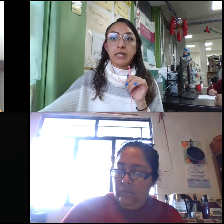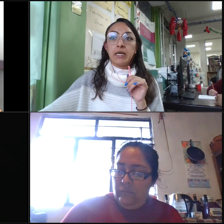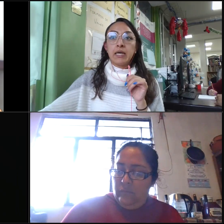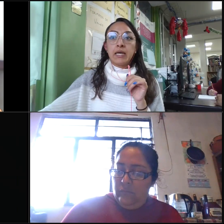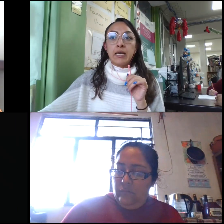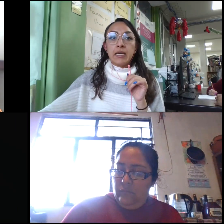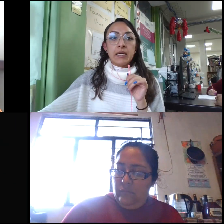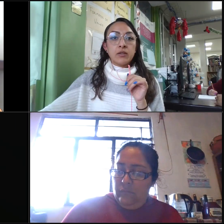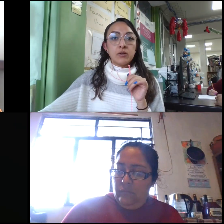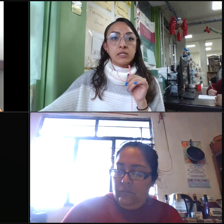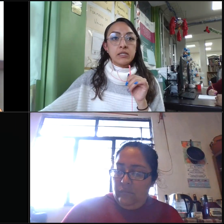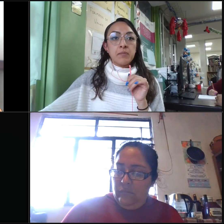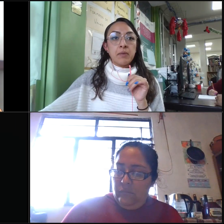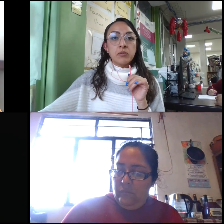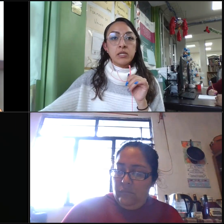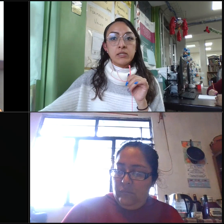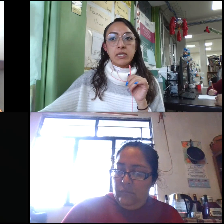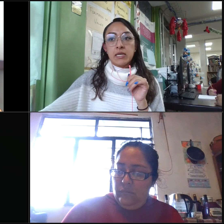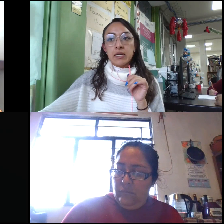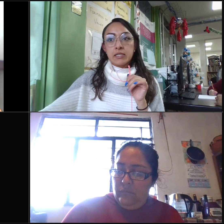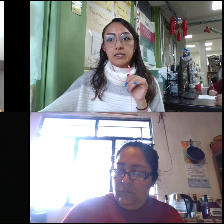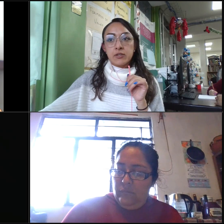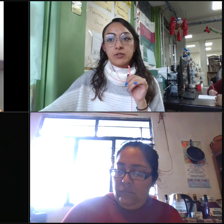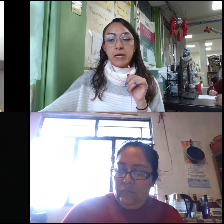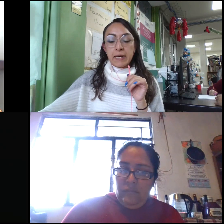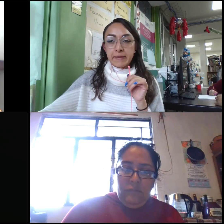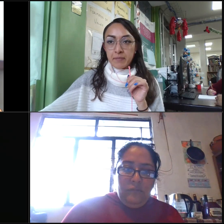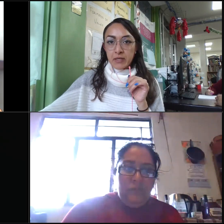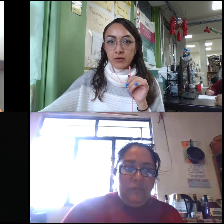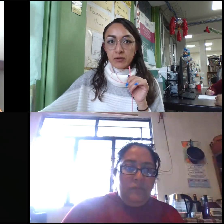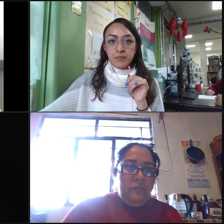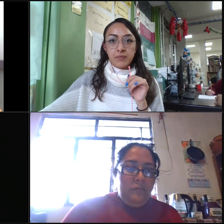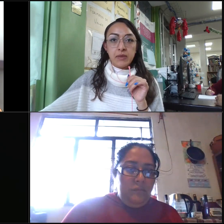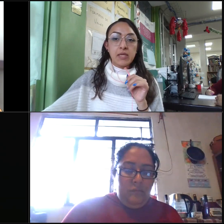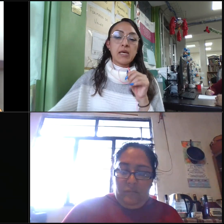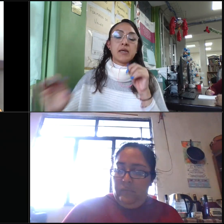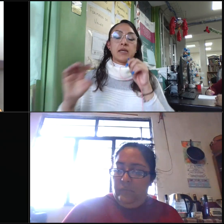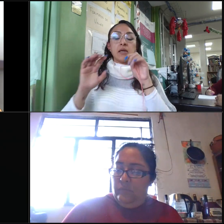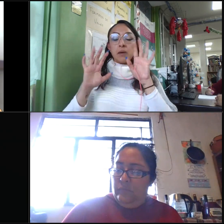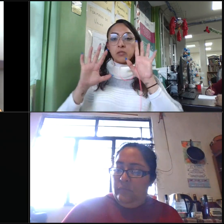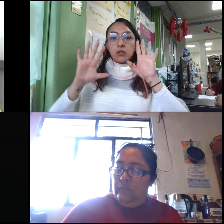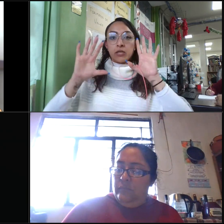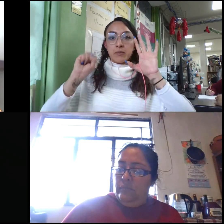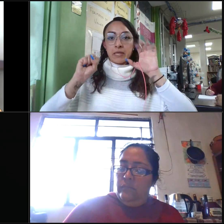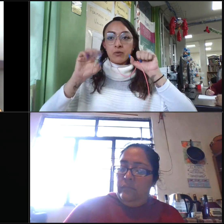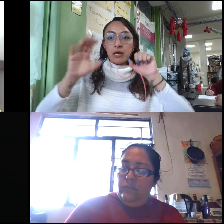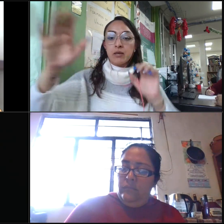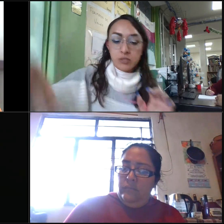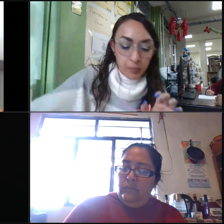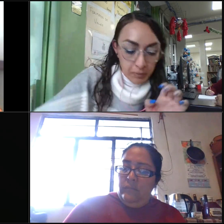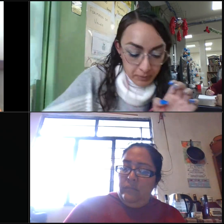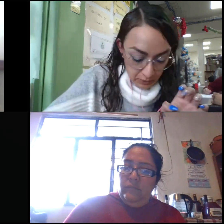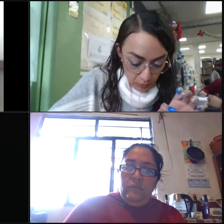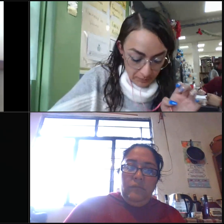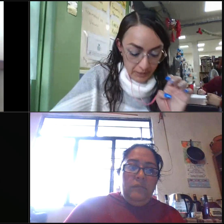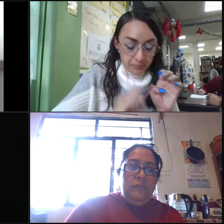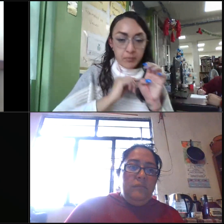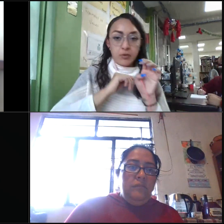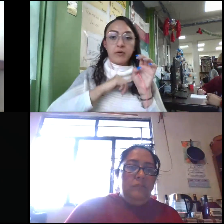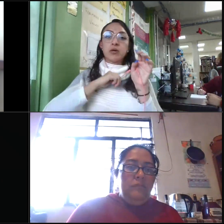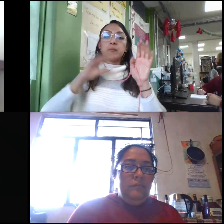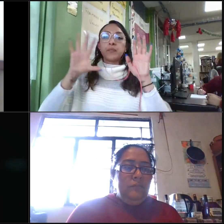Ok. Entonces, vamos a hacer ejercicios de calentamiento y vamos a contar, me van a ayudar los que puedan prender